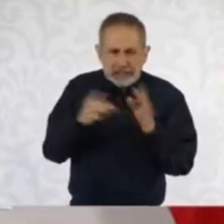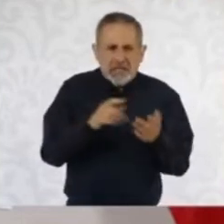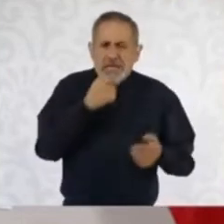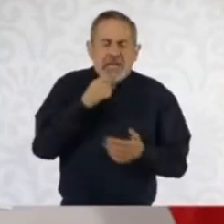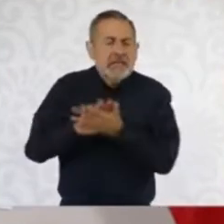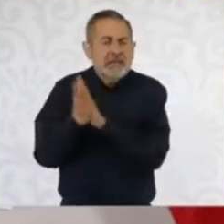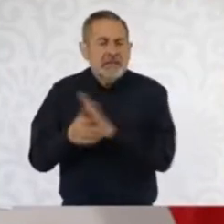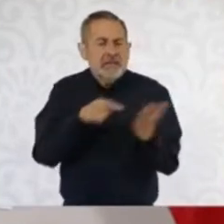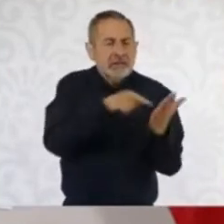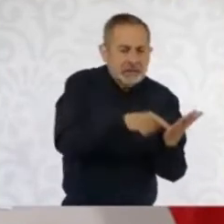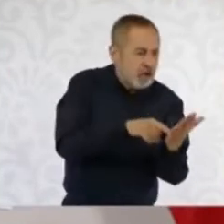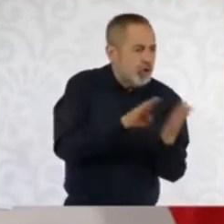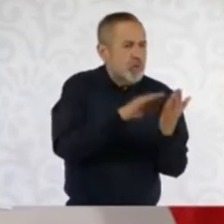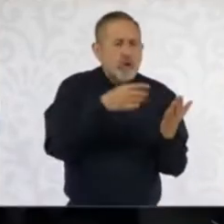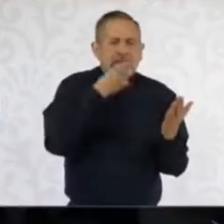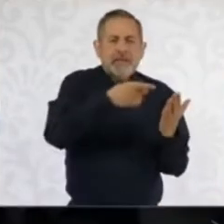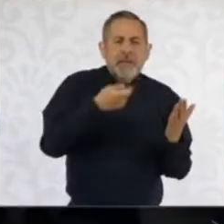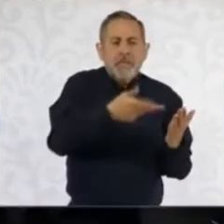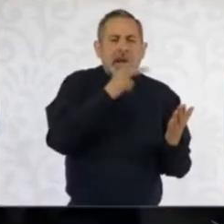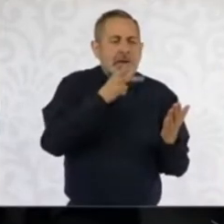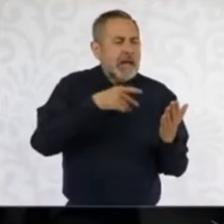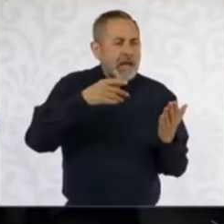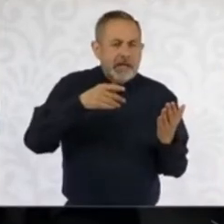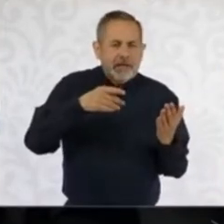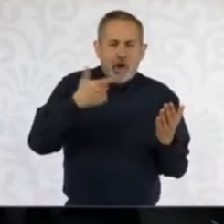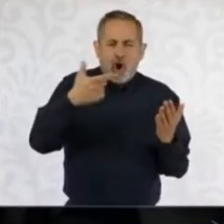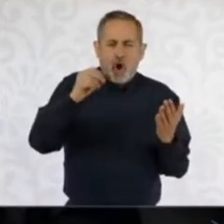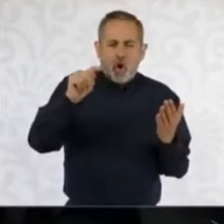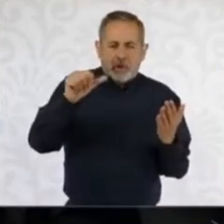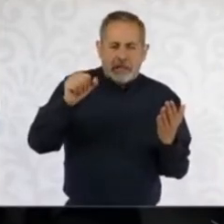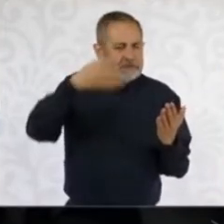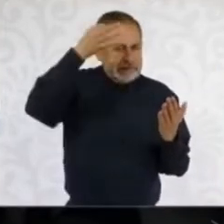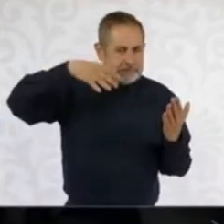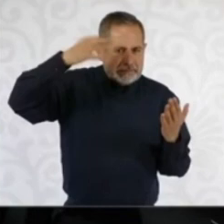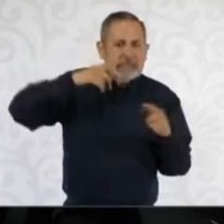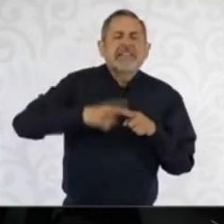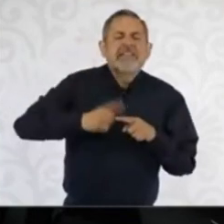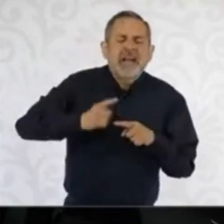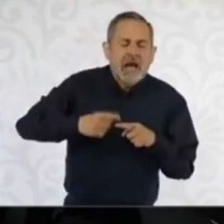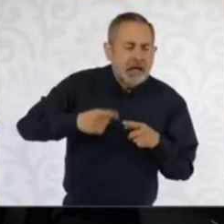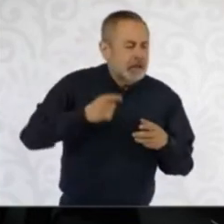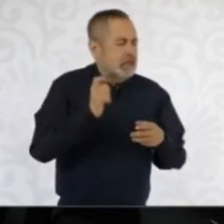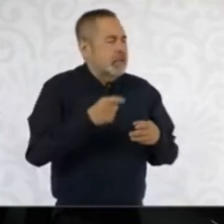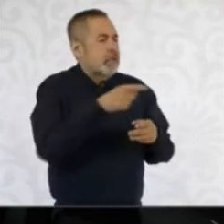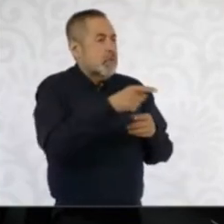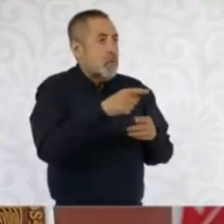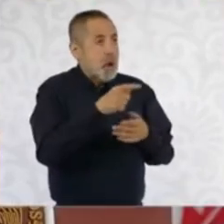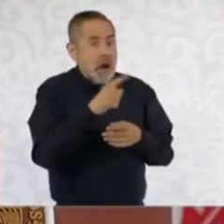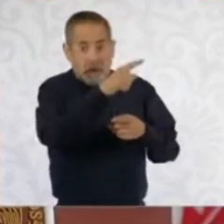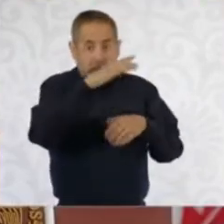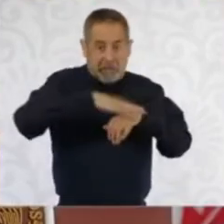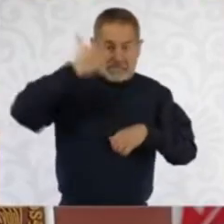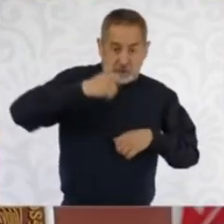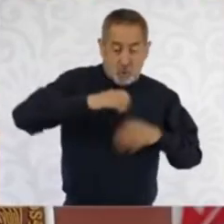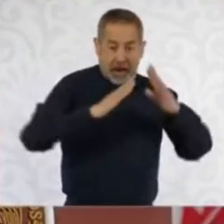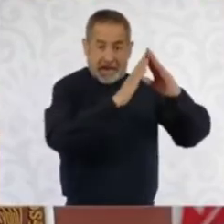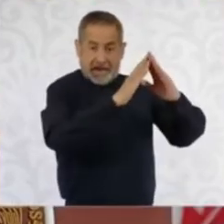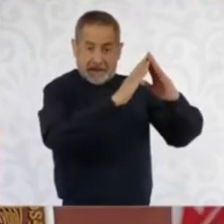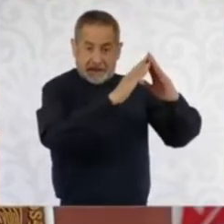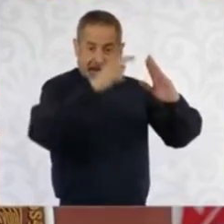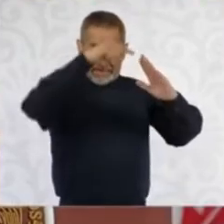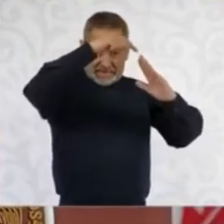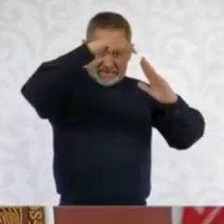inglés, del goteo, de que si se apoyaba a los de arriba, iba a gotear hacia abajo.